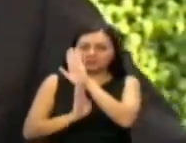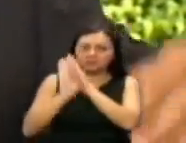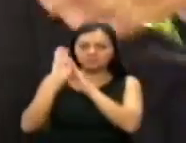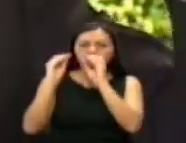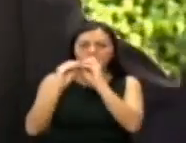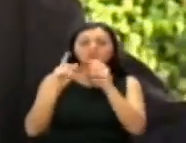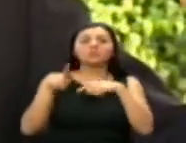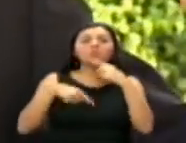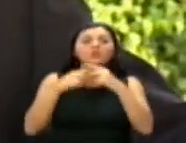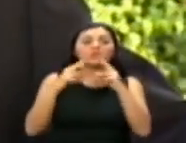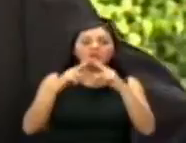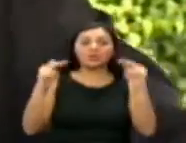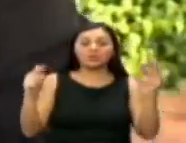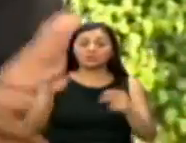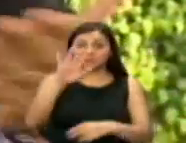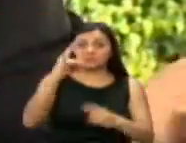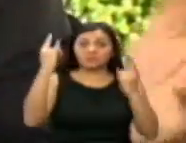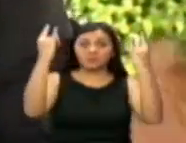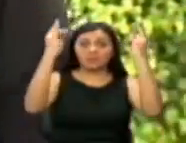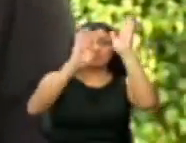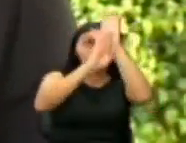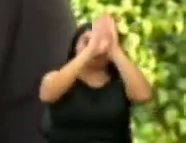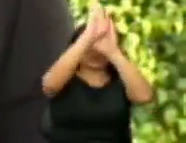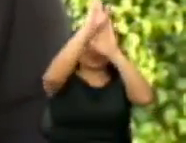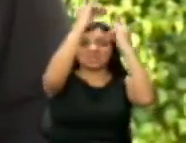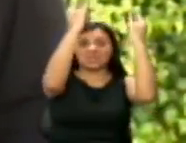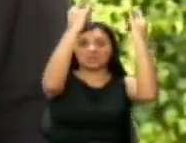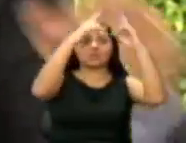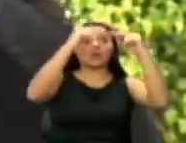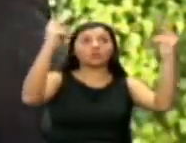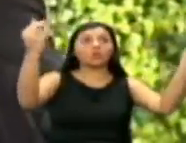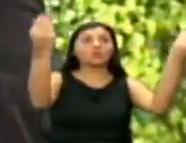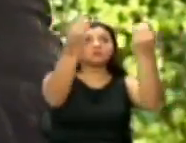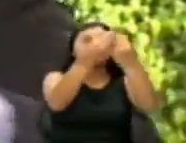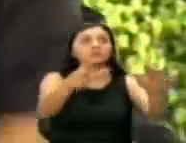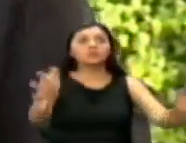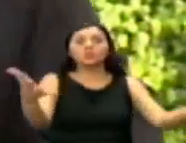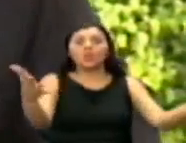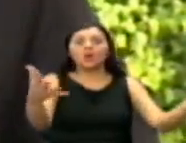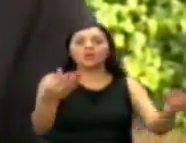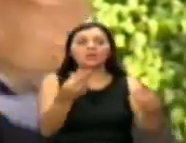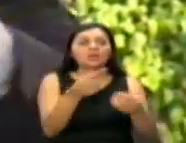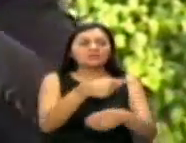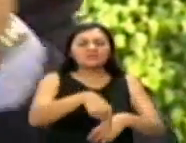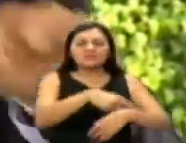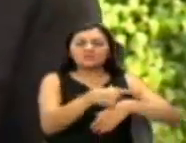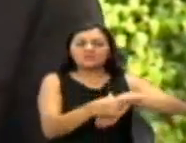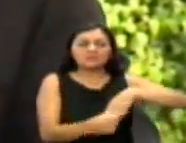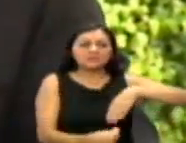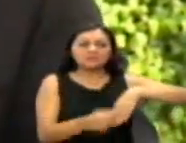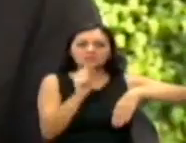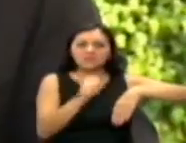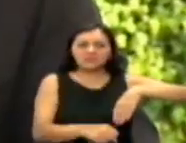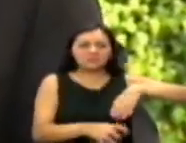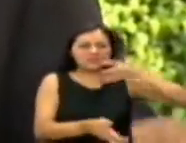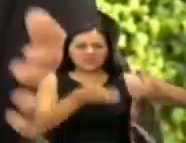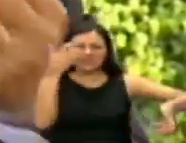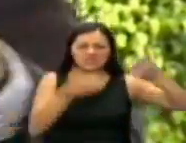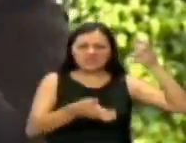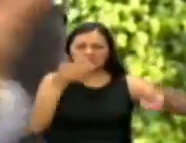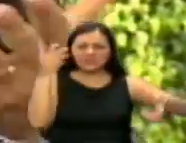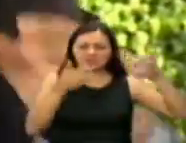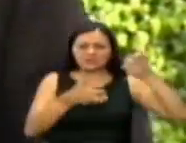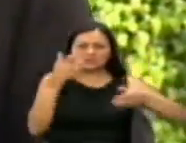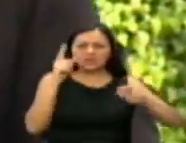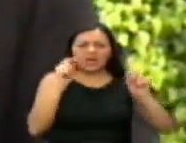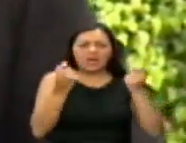Pero mientras los países ricos ya destruyeron su naturaleza, destruyeron gran parte de la naturaleza de los países pobres con los saqueos que hicieron, y